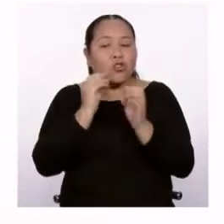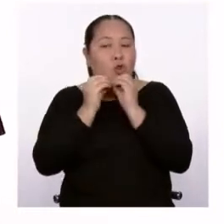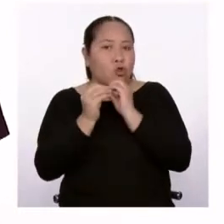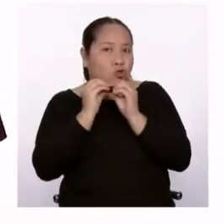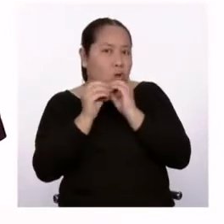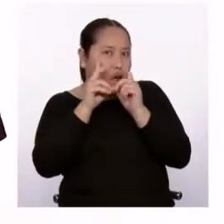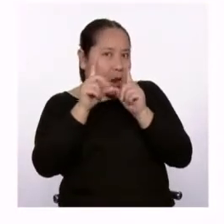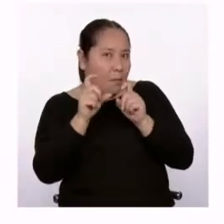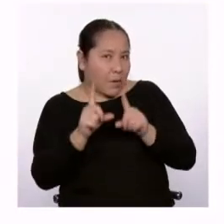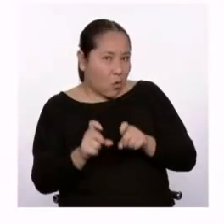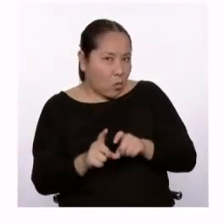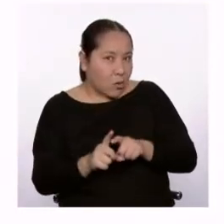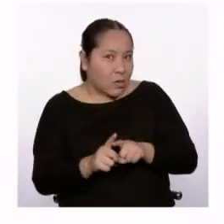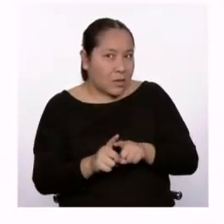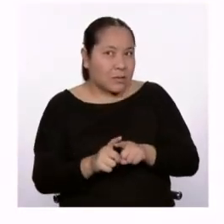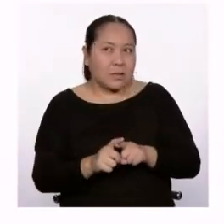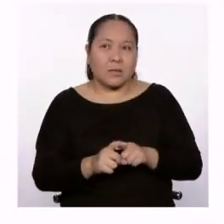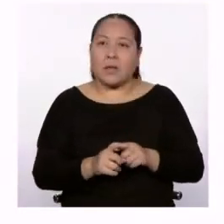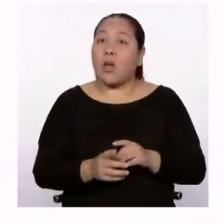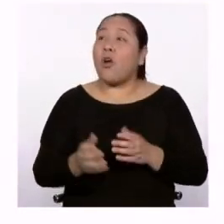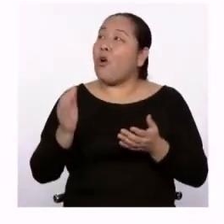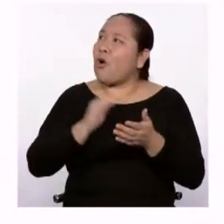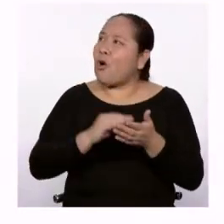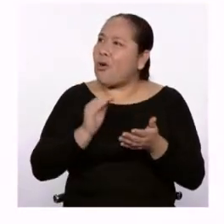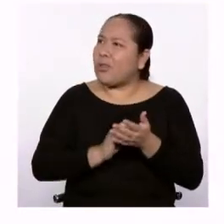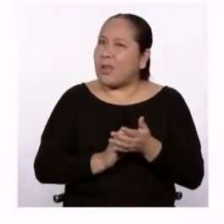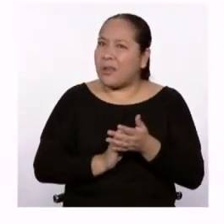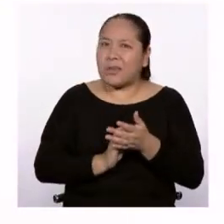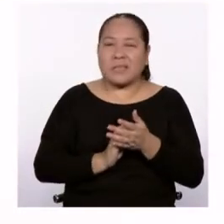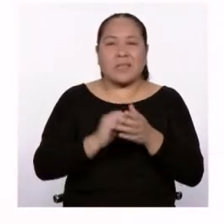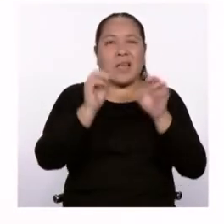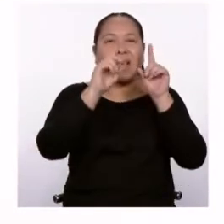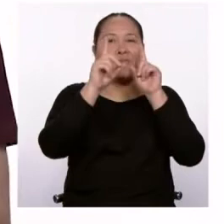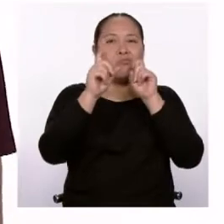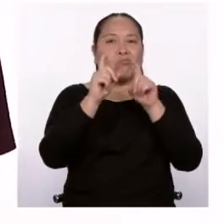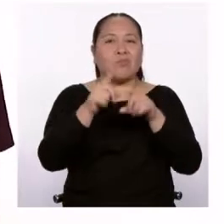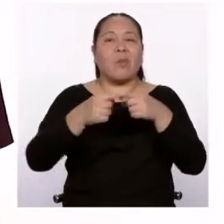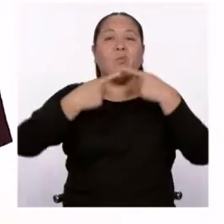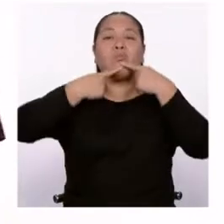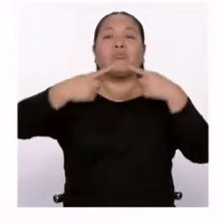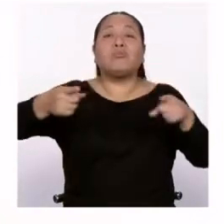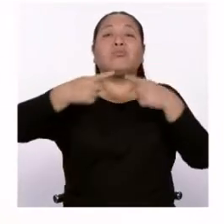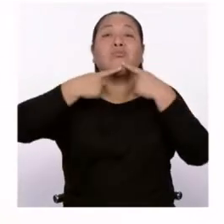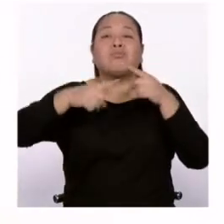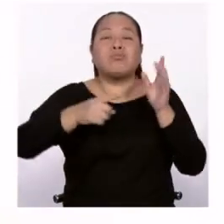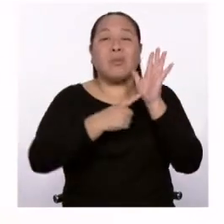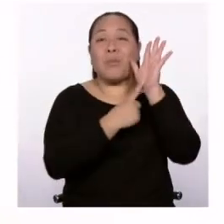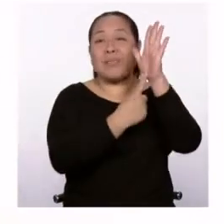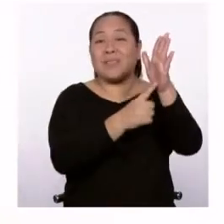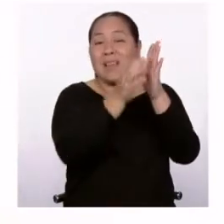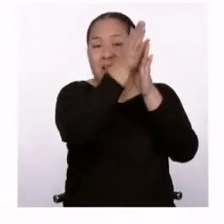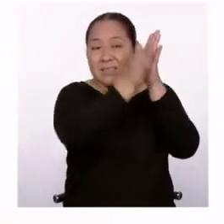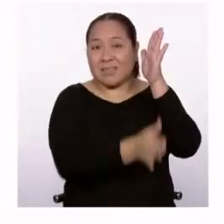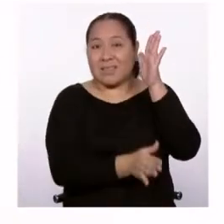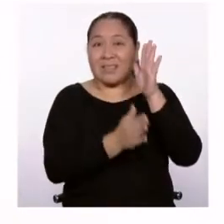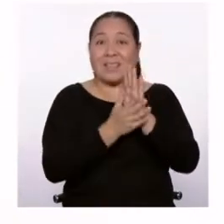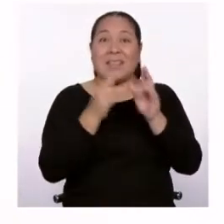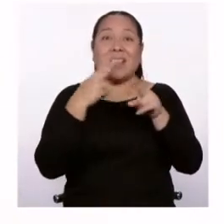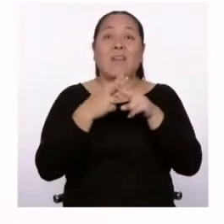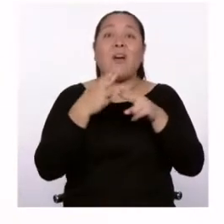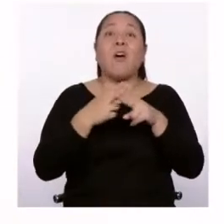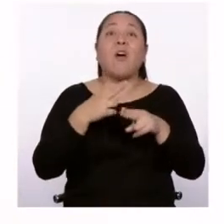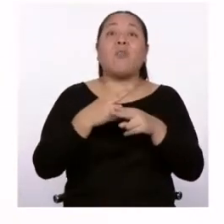a inicio del programa. ¡Otra vez harán trabajo de publicistas! Así es, Tocino. Y cuando terminen, ya saben,